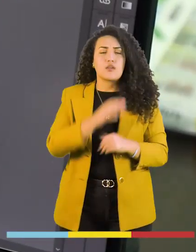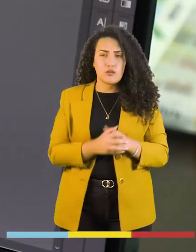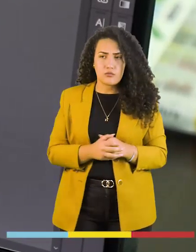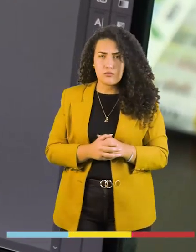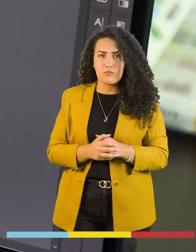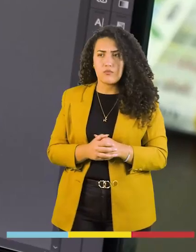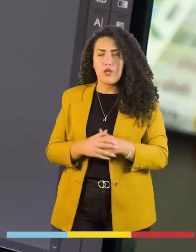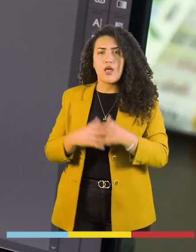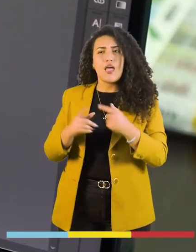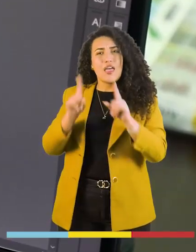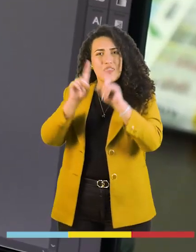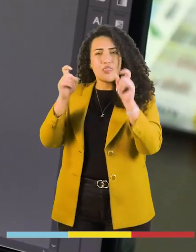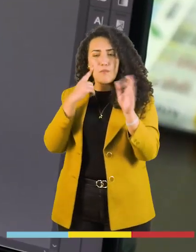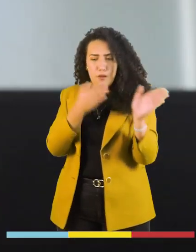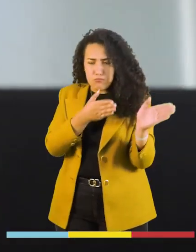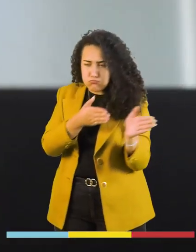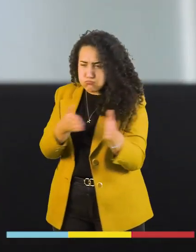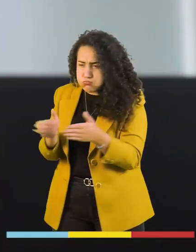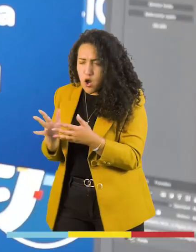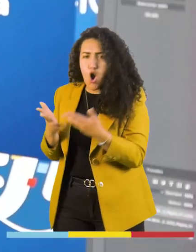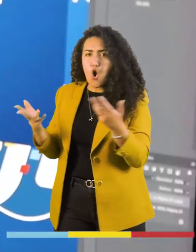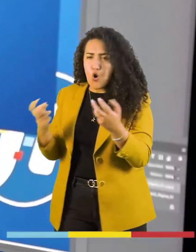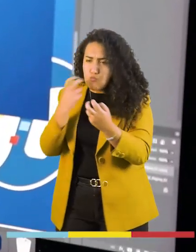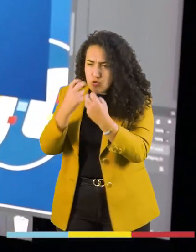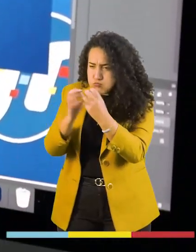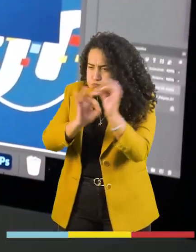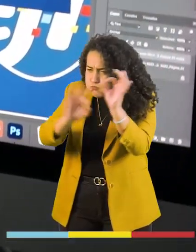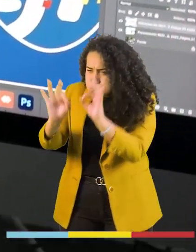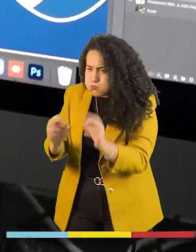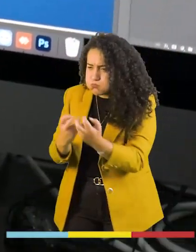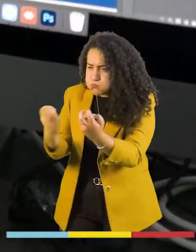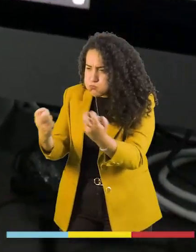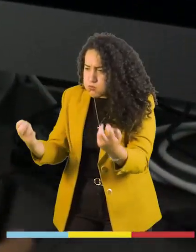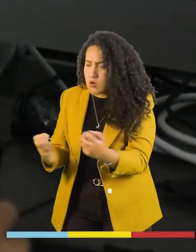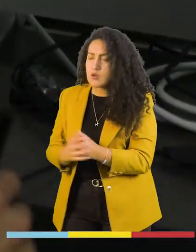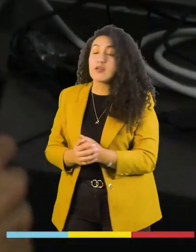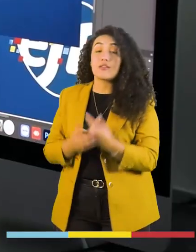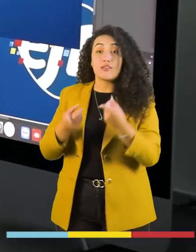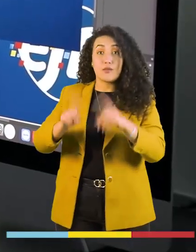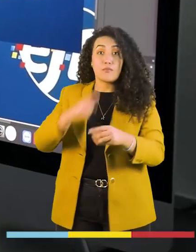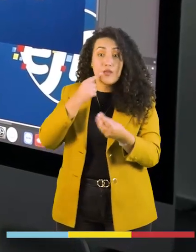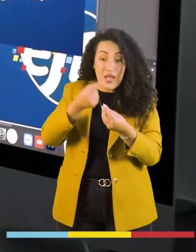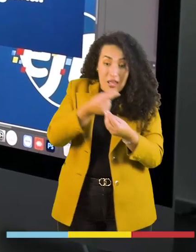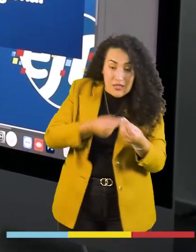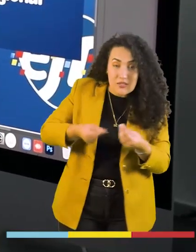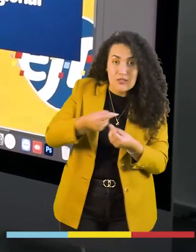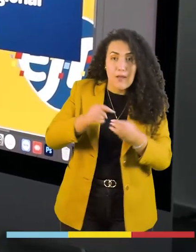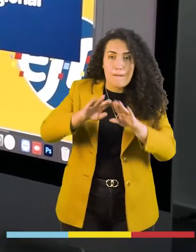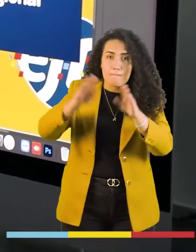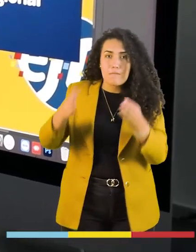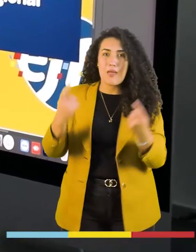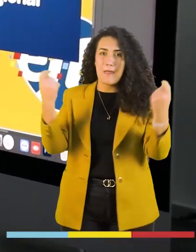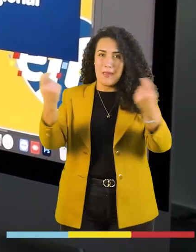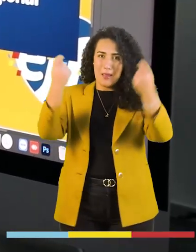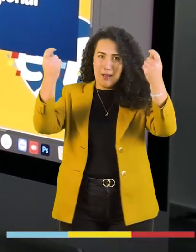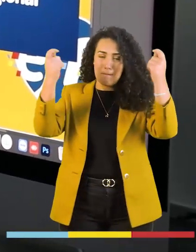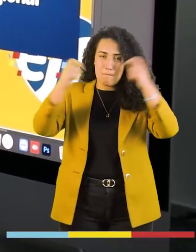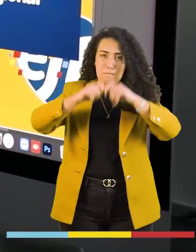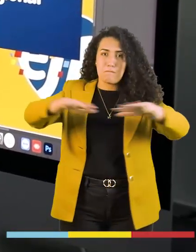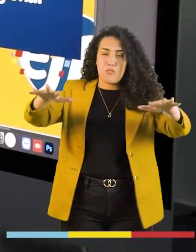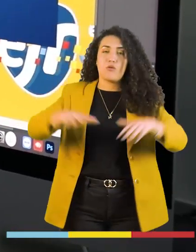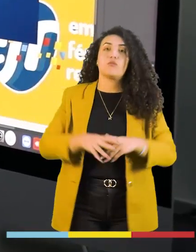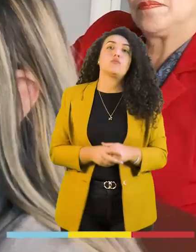invitar, tener claro cómo va a ser la planimetría del evento, cómo los vamos a acomodar y empezar a sacar diseño para piezas y